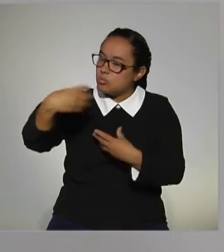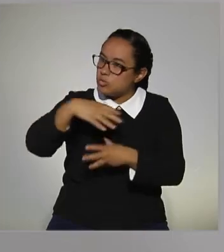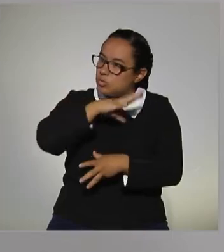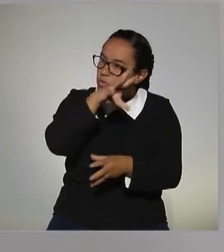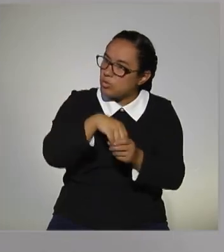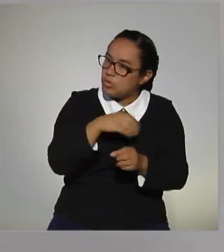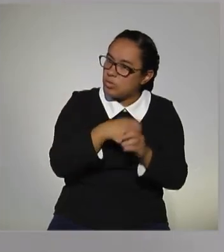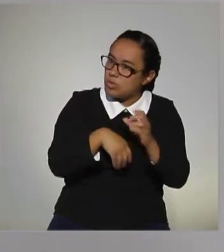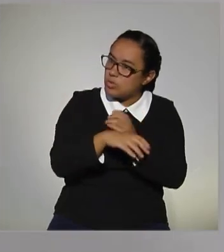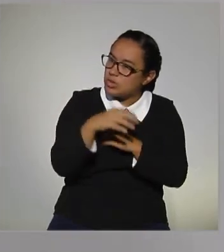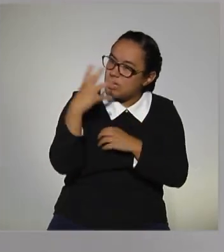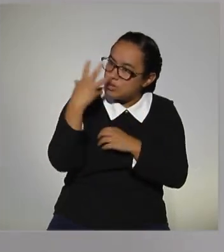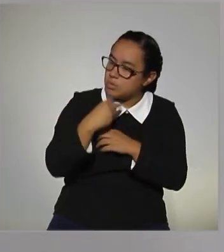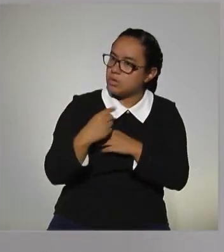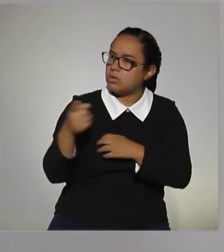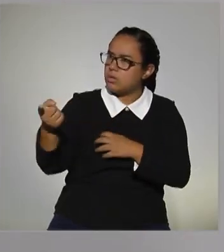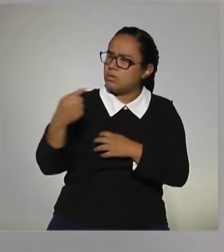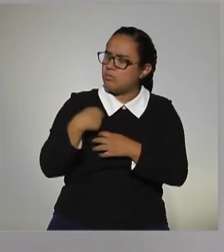placentero, me